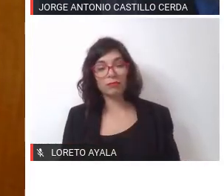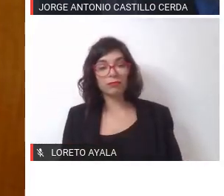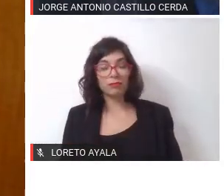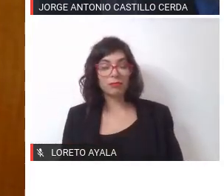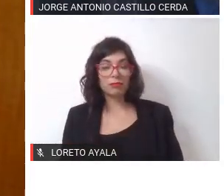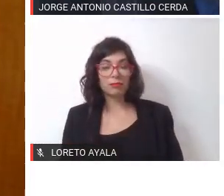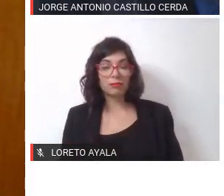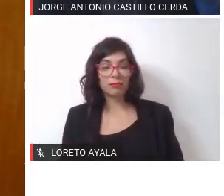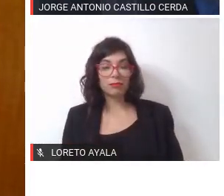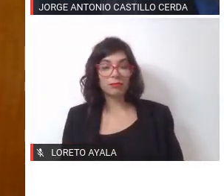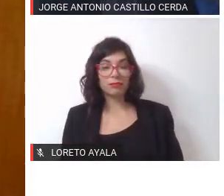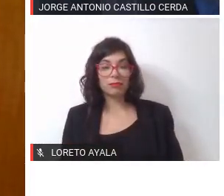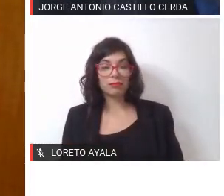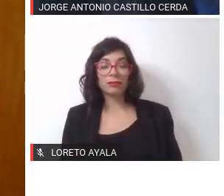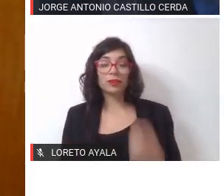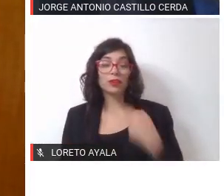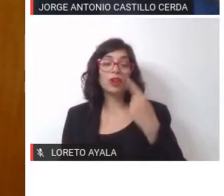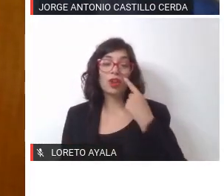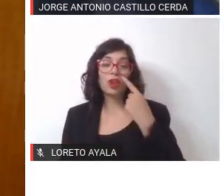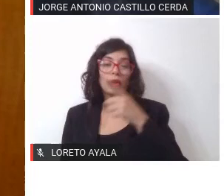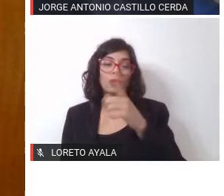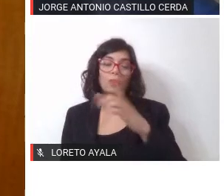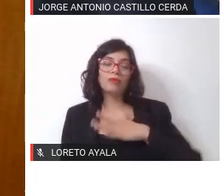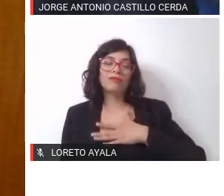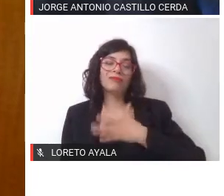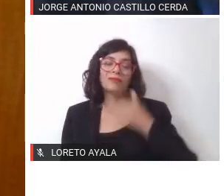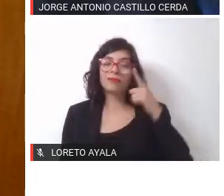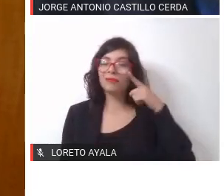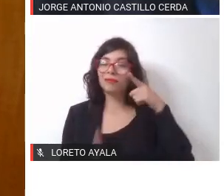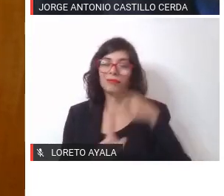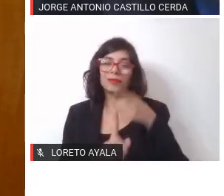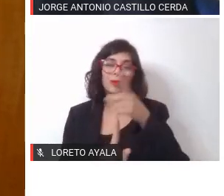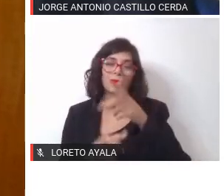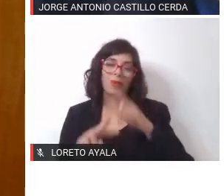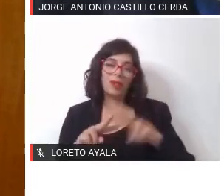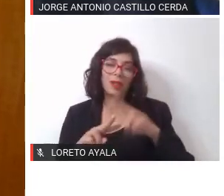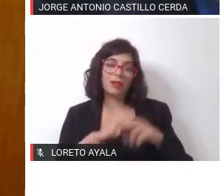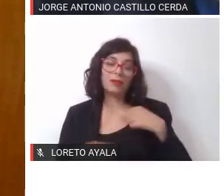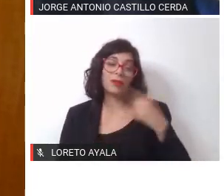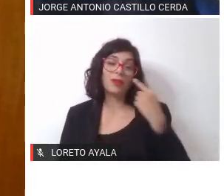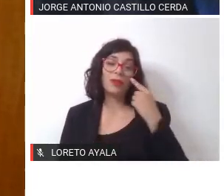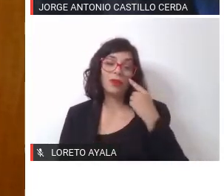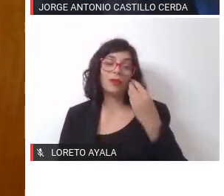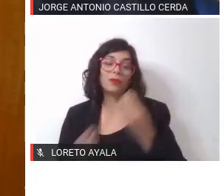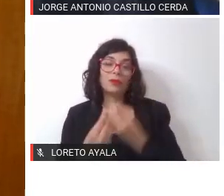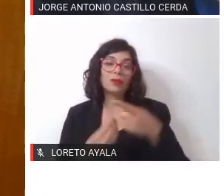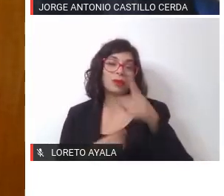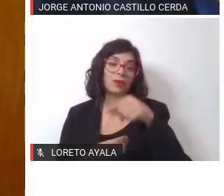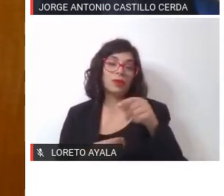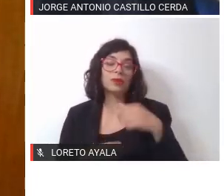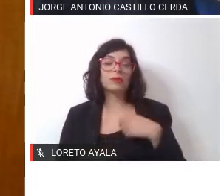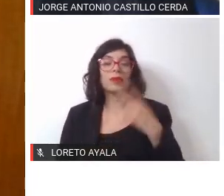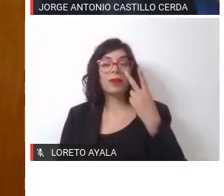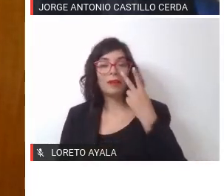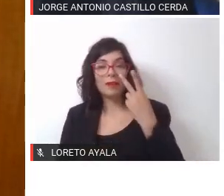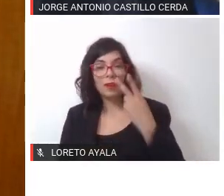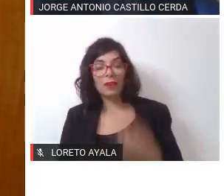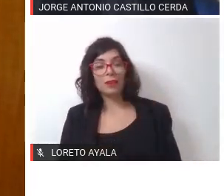Conozco su pasión por lo que hace, conozco a cuántos ha marcado, dentro de los cuales me incluyo,